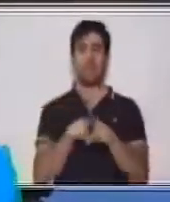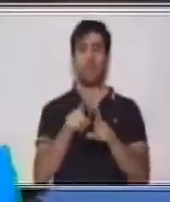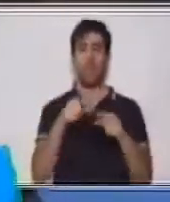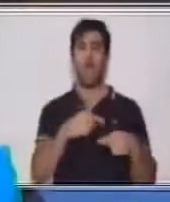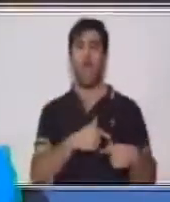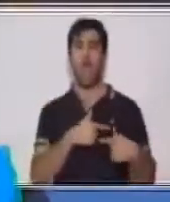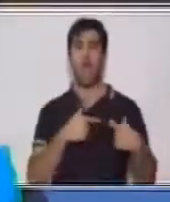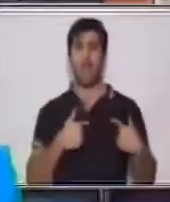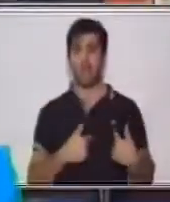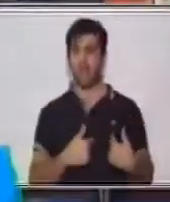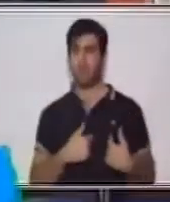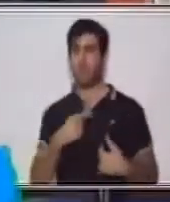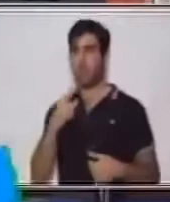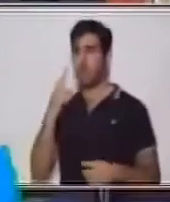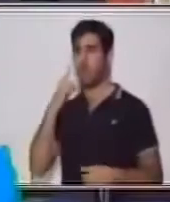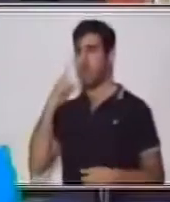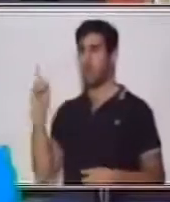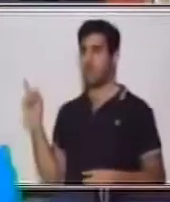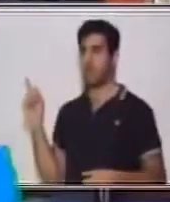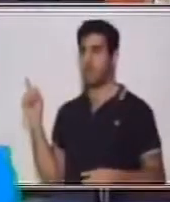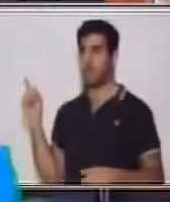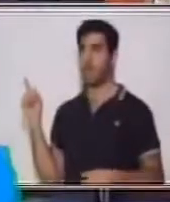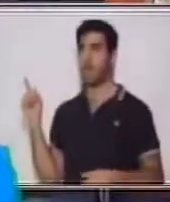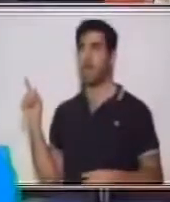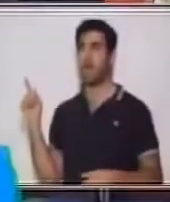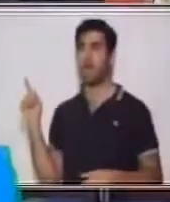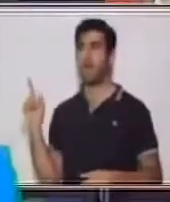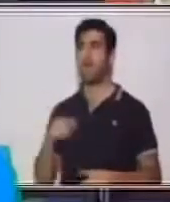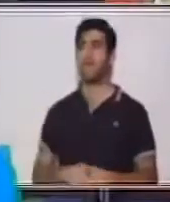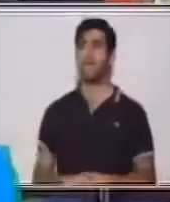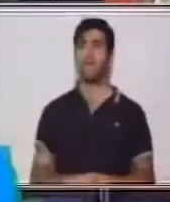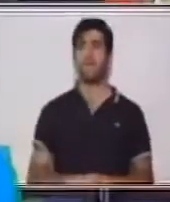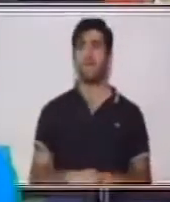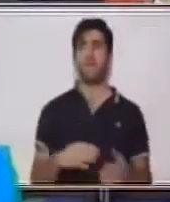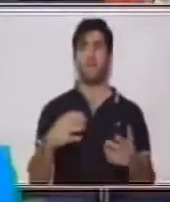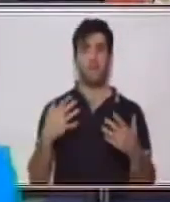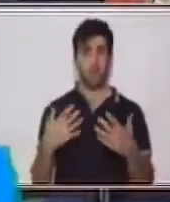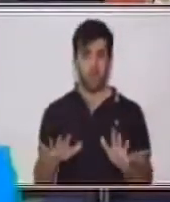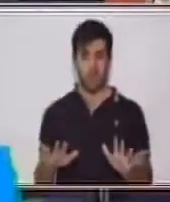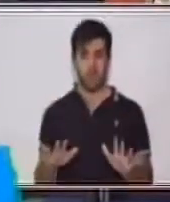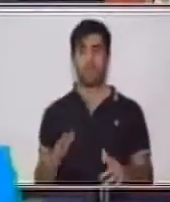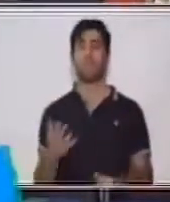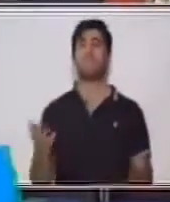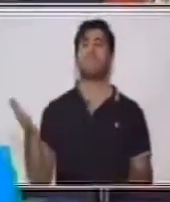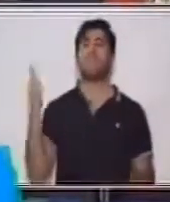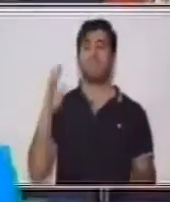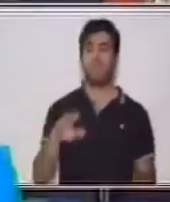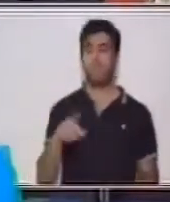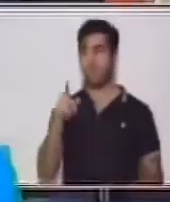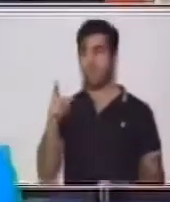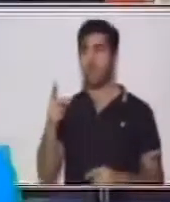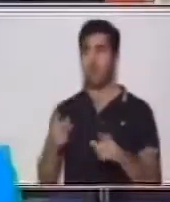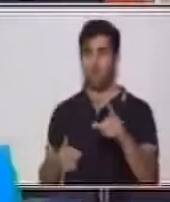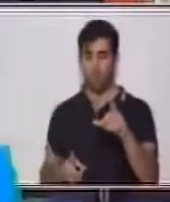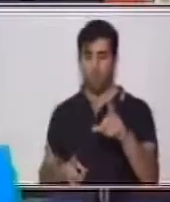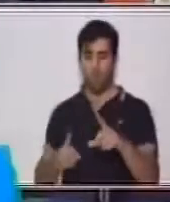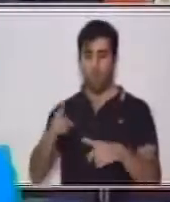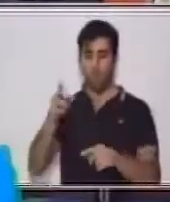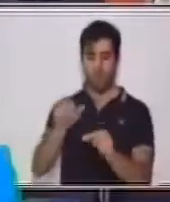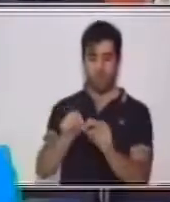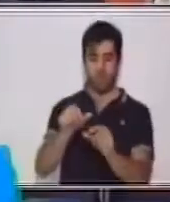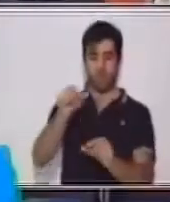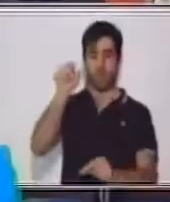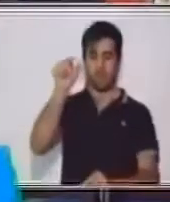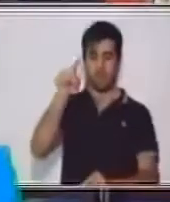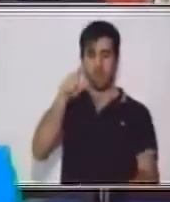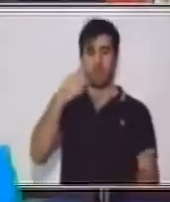le vamos a dibujar un ojo. Miren, les tiene que quedar así. Luego vamos a cortar una tirita grande que va a ser la que va a